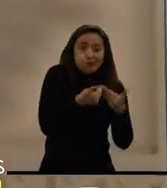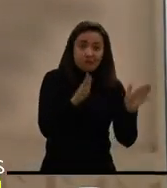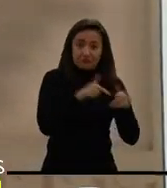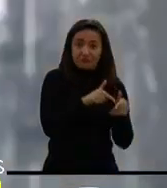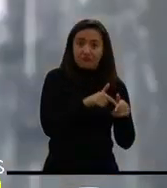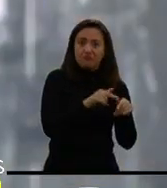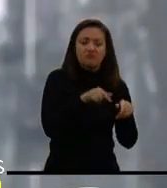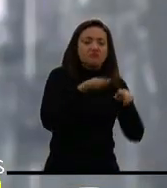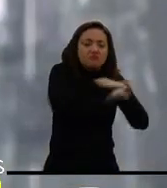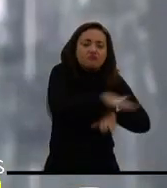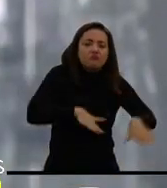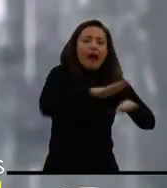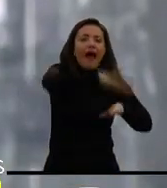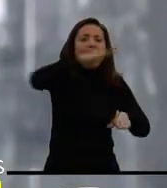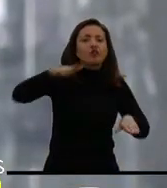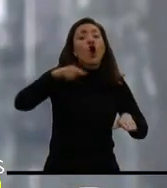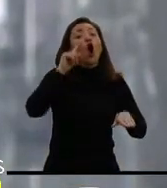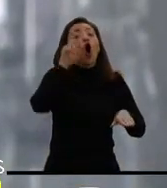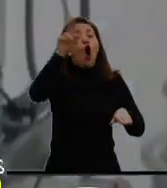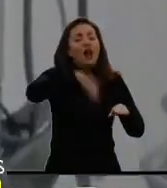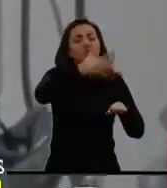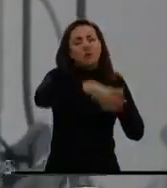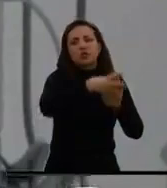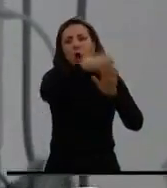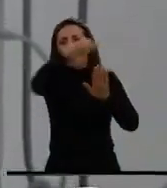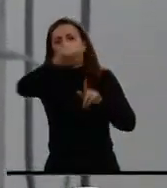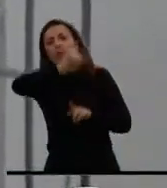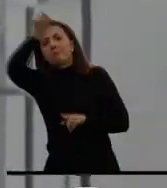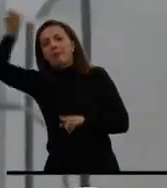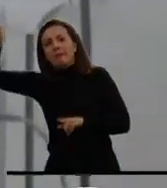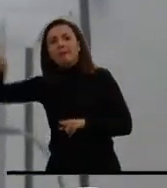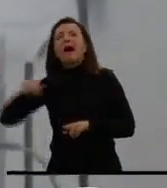próximos días los médicos de otras ciudades puedan hacer uso de ella